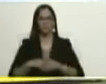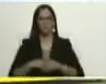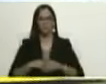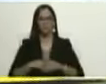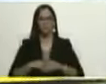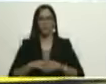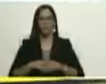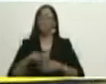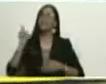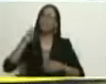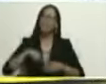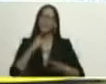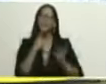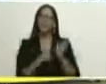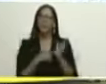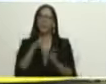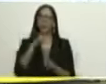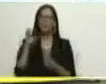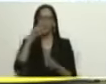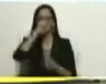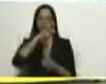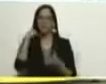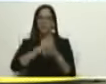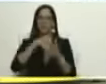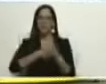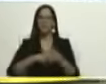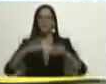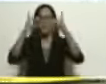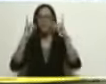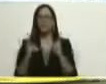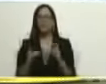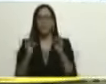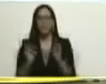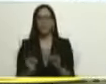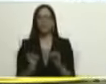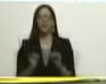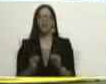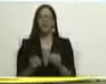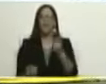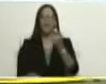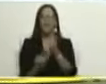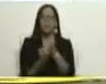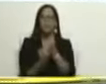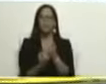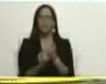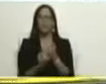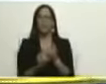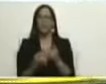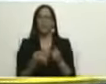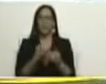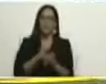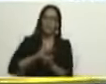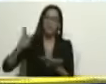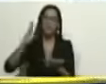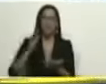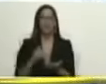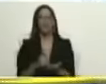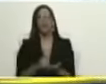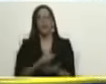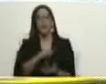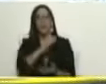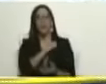Y también se cumplen 200 años de la batalla definitiva que expulsó al Imperio Español después de 300 años de